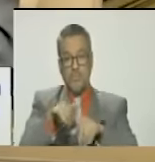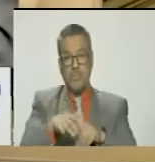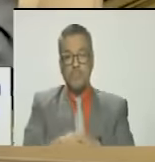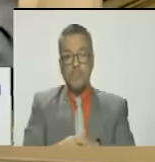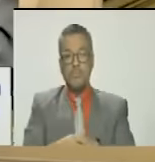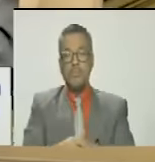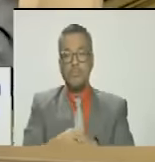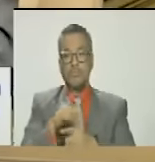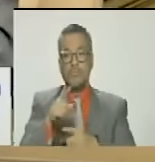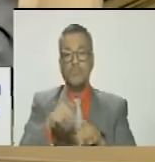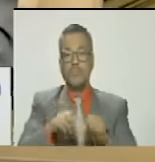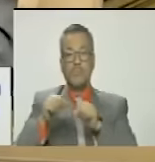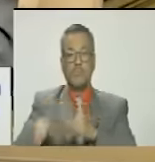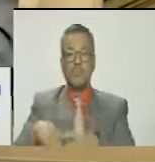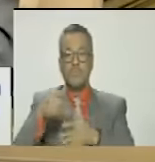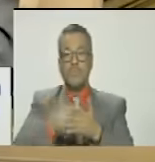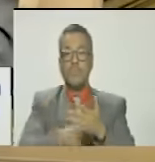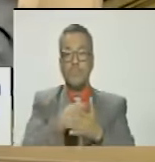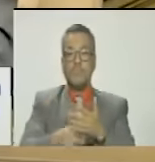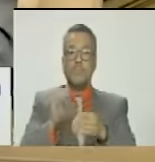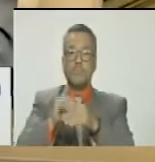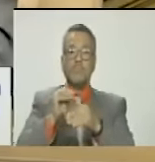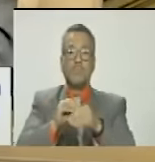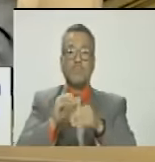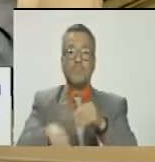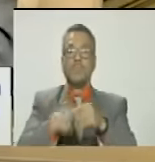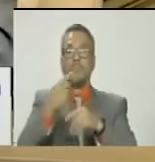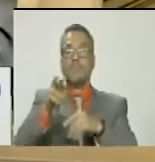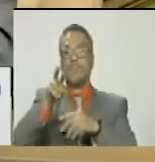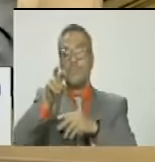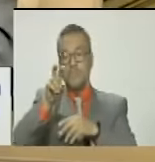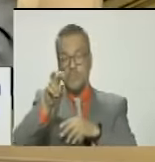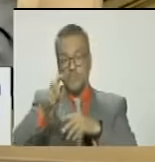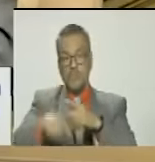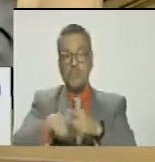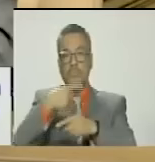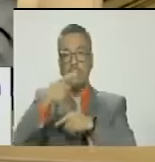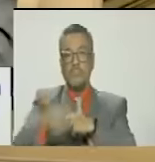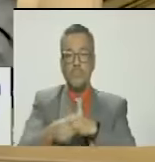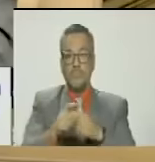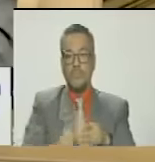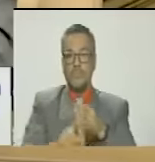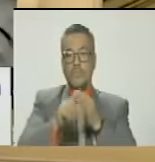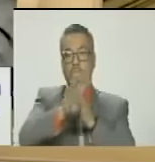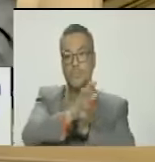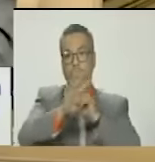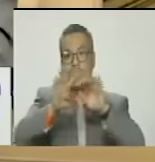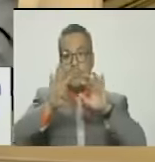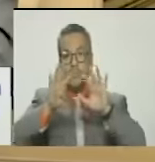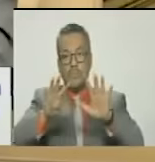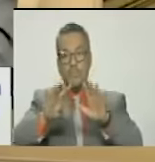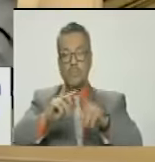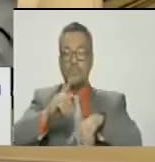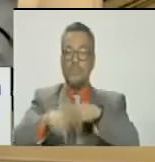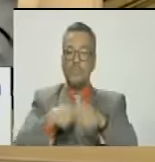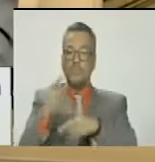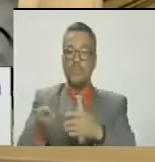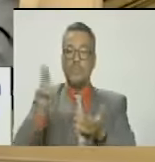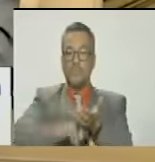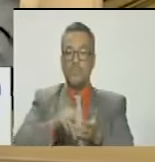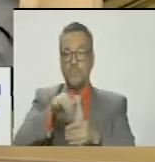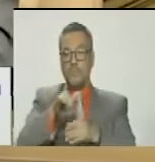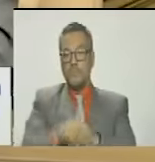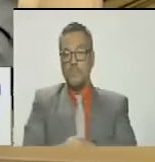empate, se suspenderá la sesión y se convocará para una nueva en las siguientes 48 horas, iniciándose el procedimiento